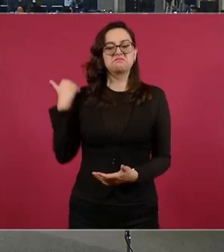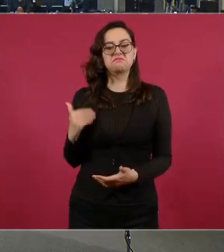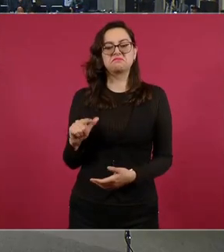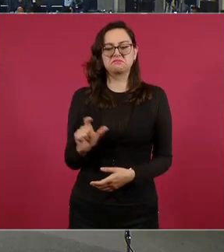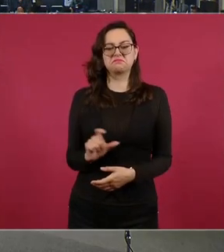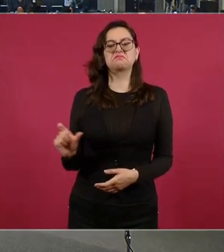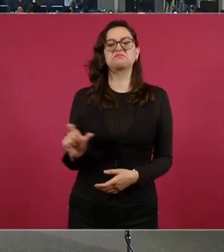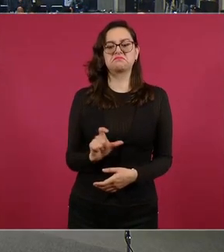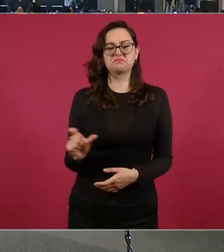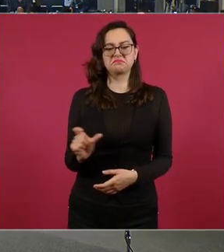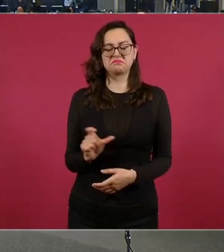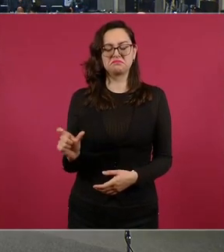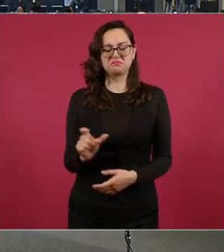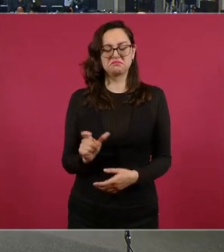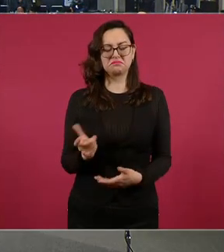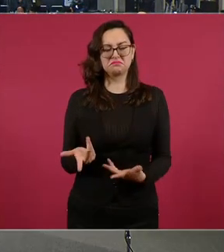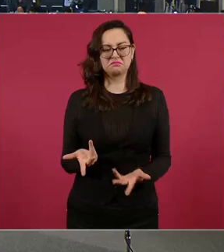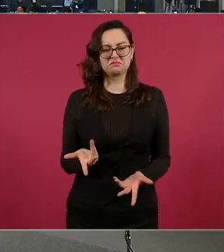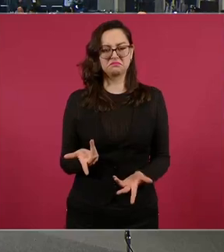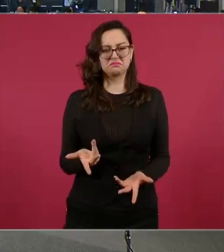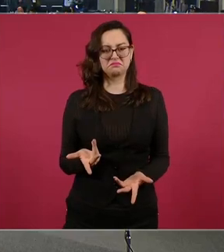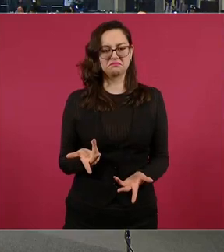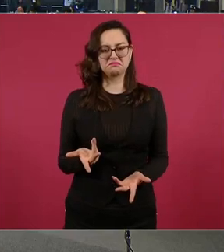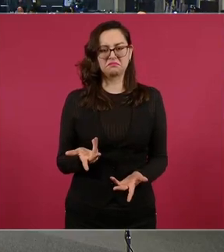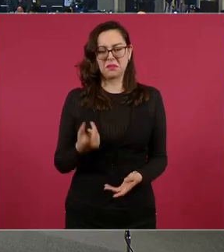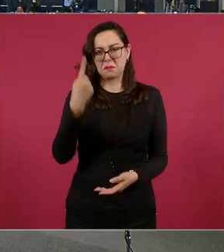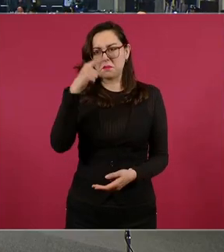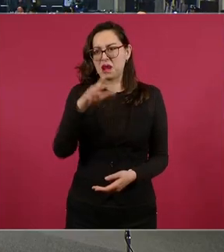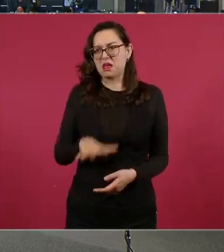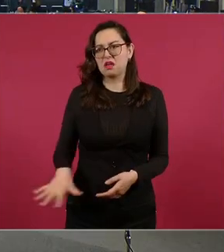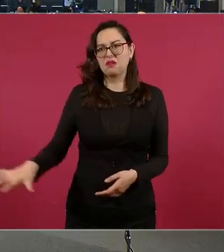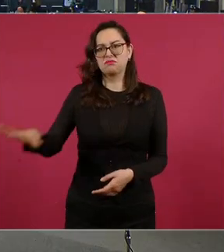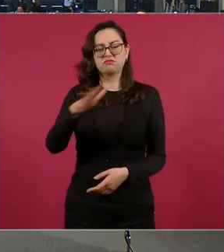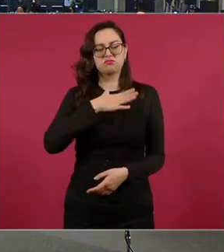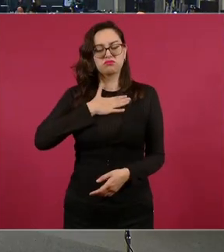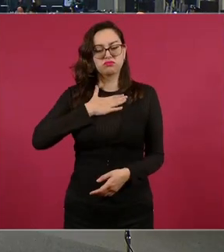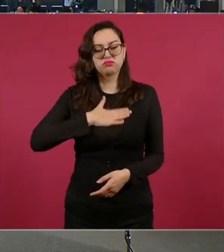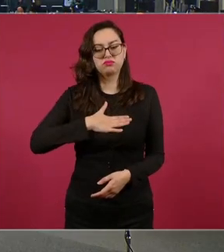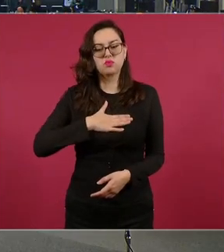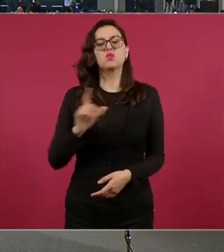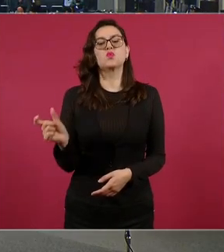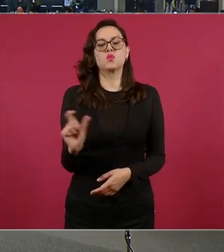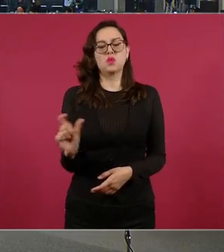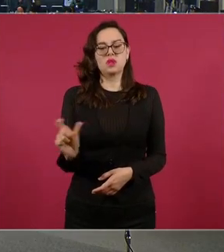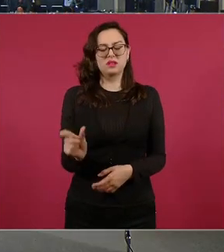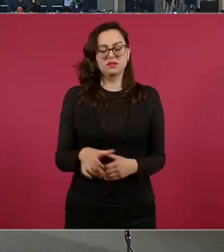llevado a cabo una política de justicia social como ahora,